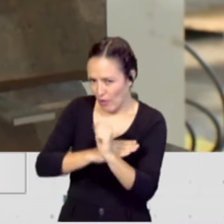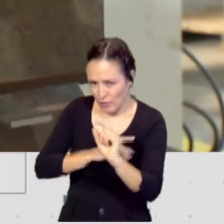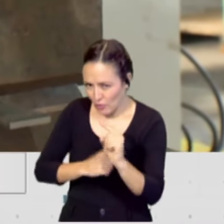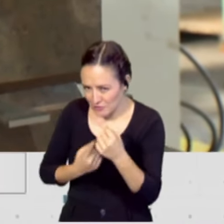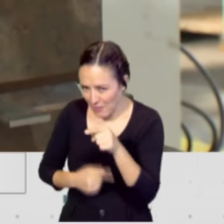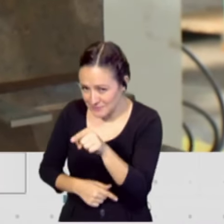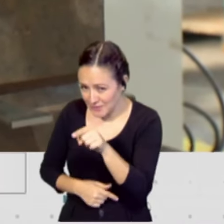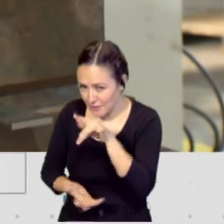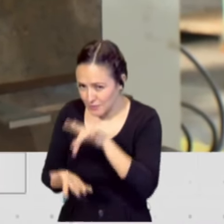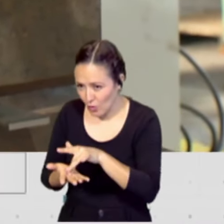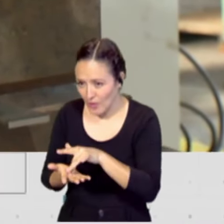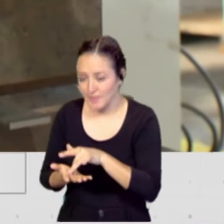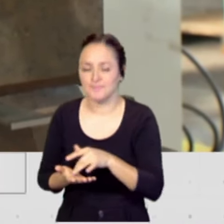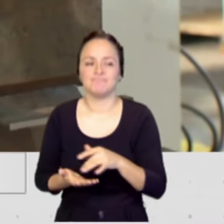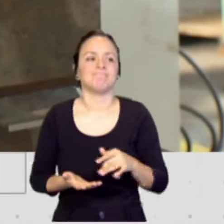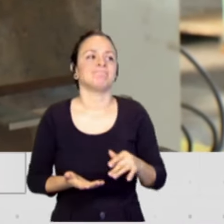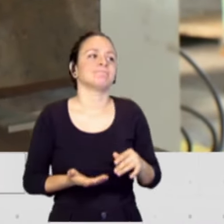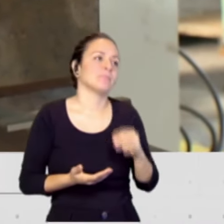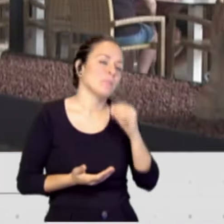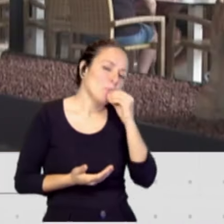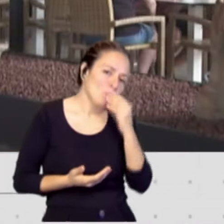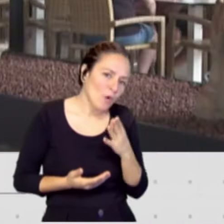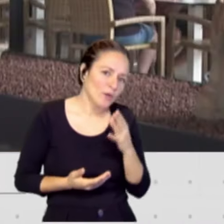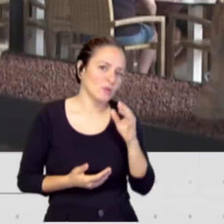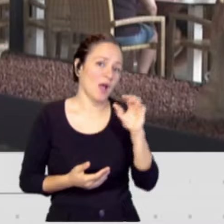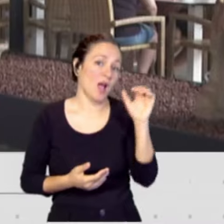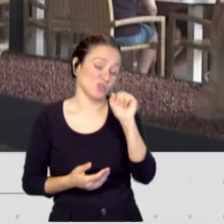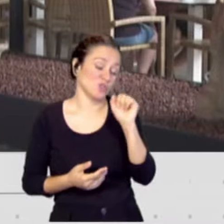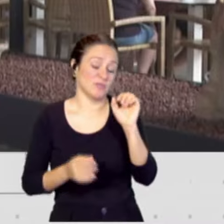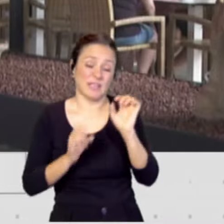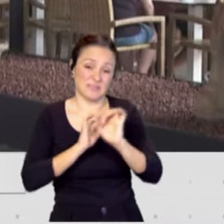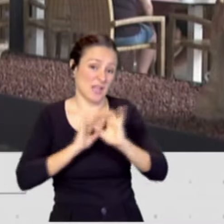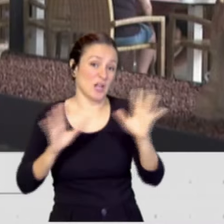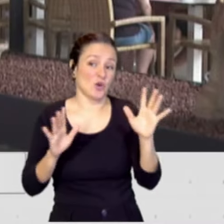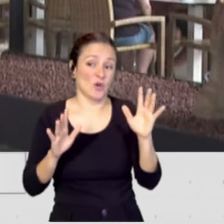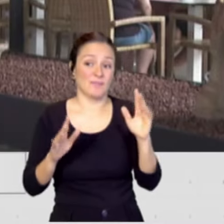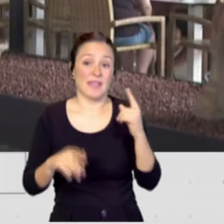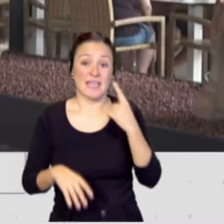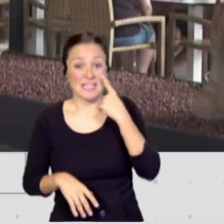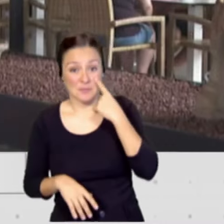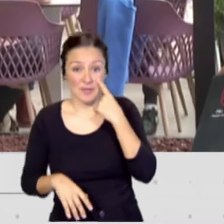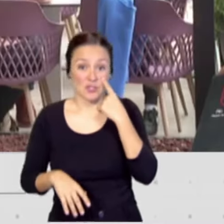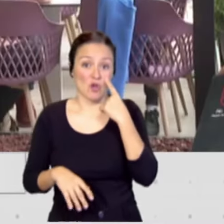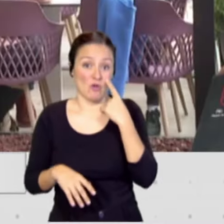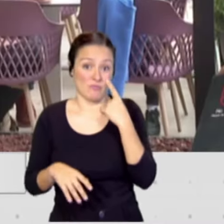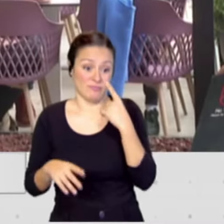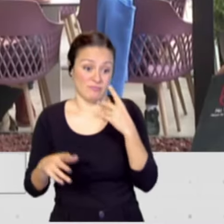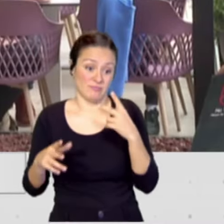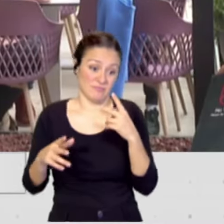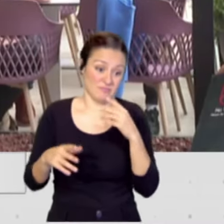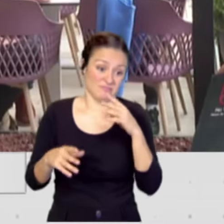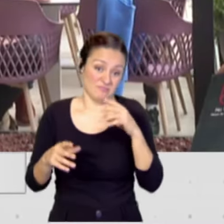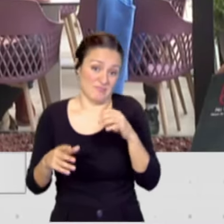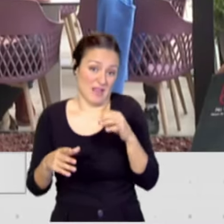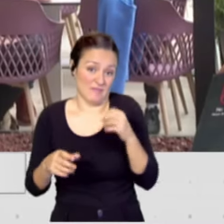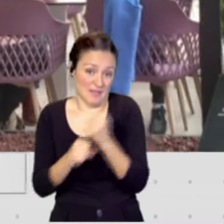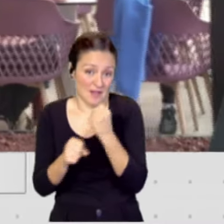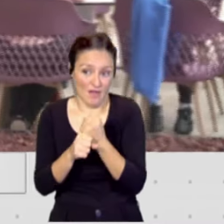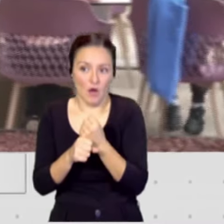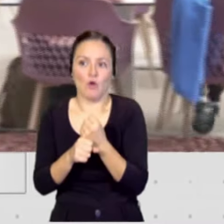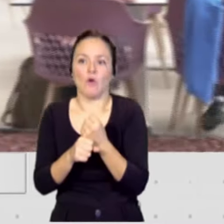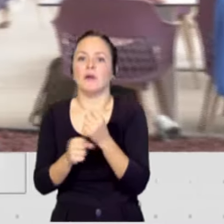social bueno Antonio lógicamente en la inspección de trabajo social en la medida en que su ámbito aplic iones en todo tipo de centro de